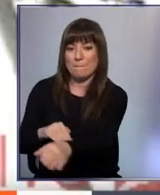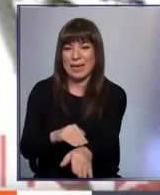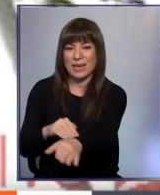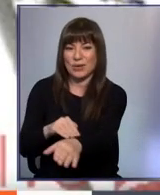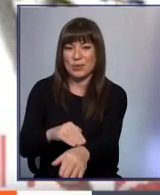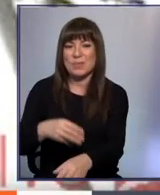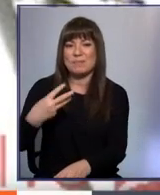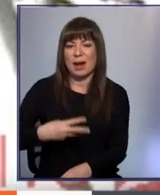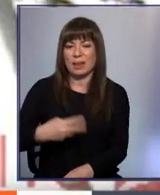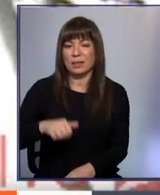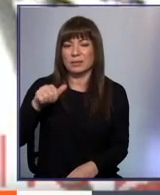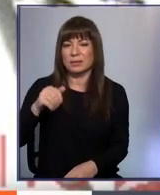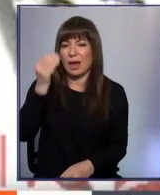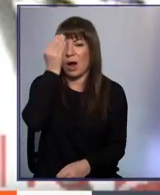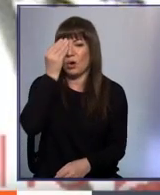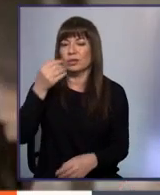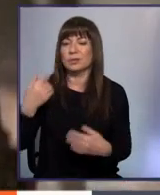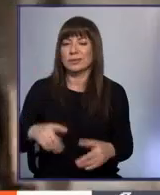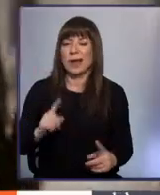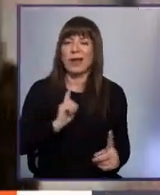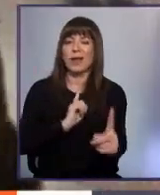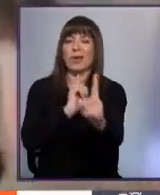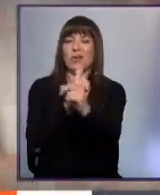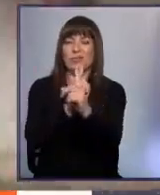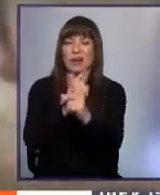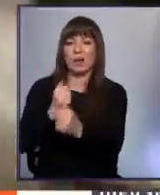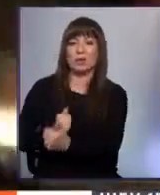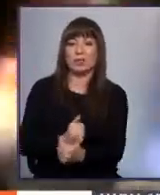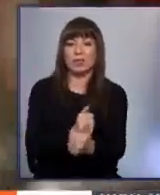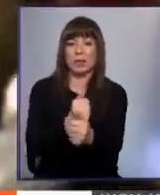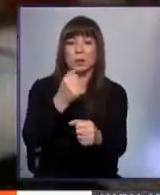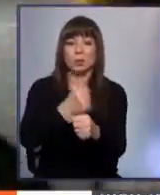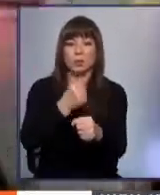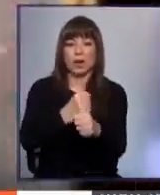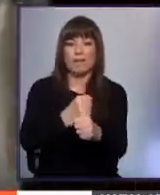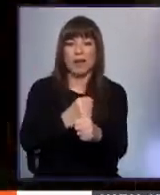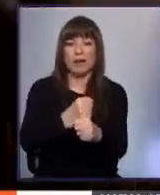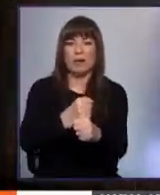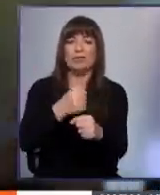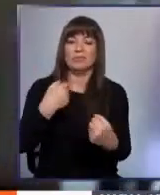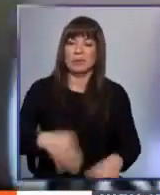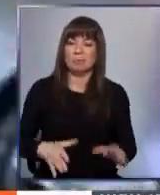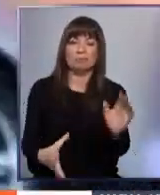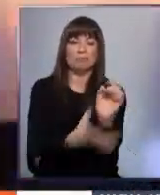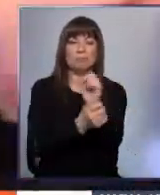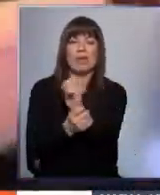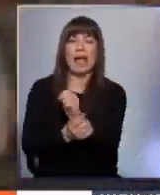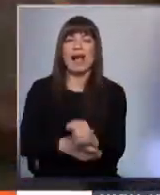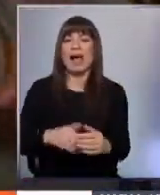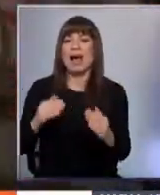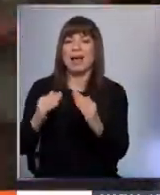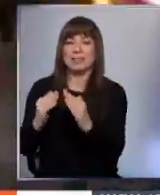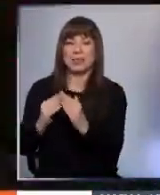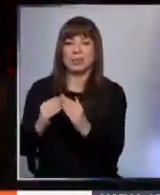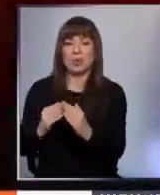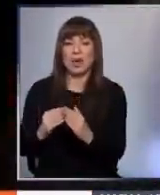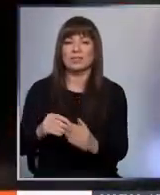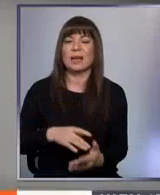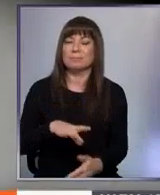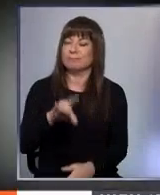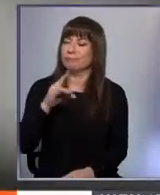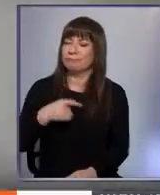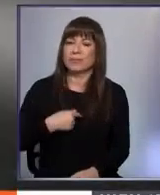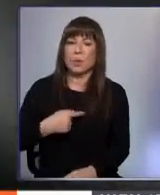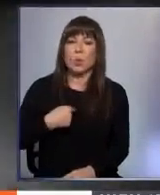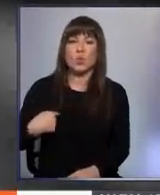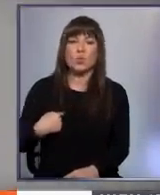se lo encontraría de frente. Lo siguieron hasta su trabajo, se devolvieron con él hasta su casa y consiguieron un nombre. La evidencia